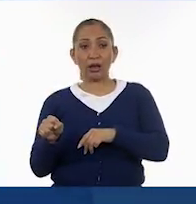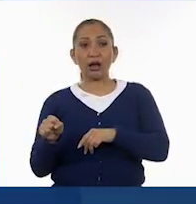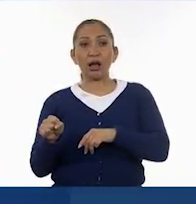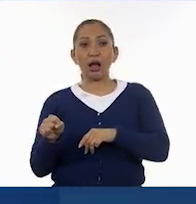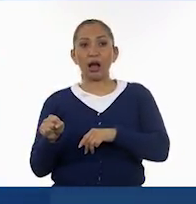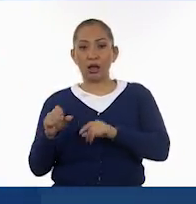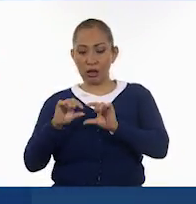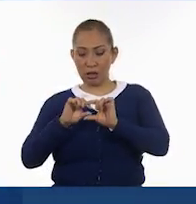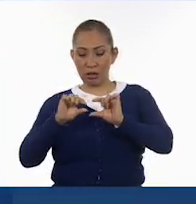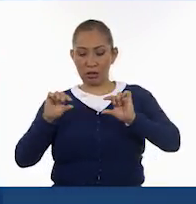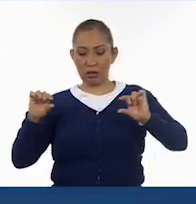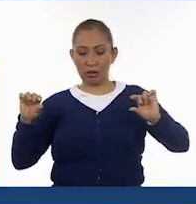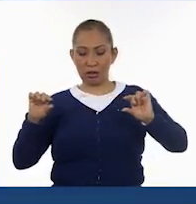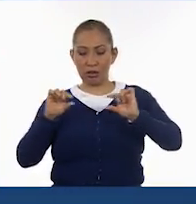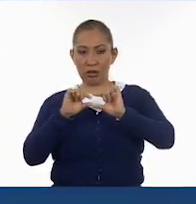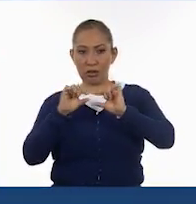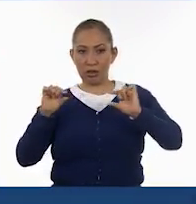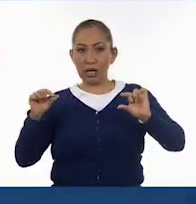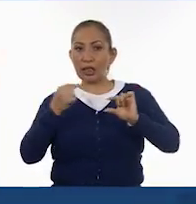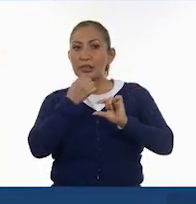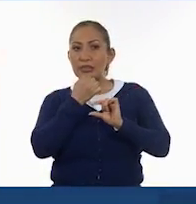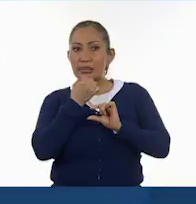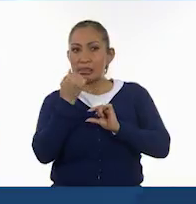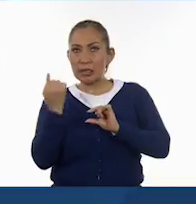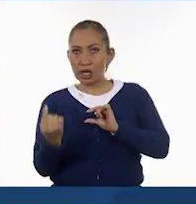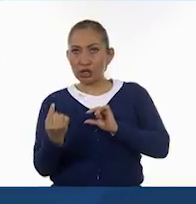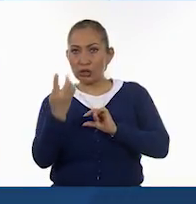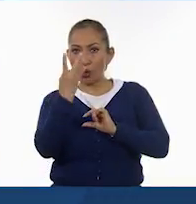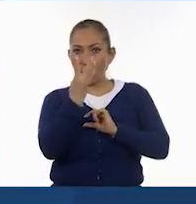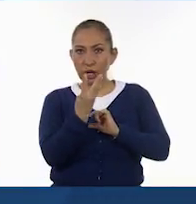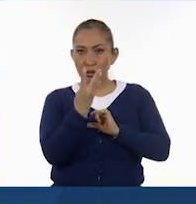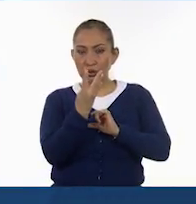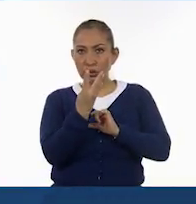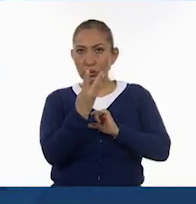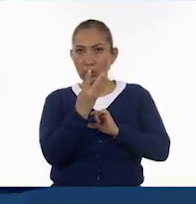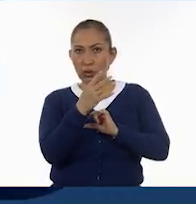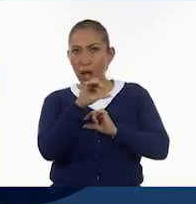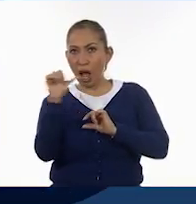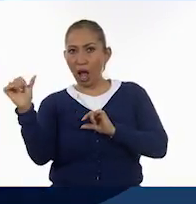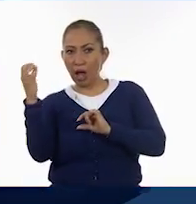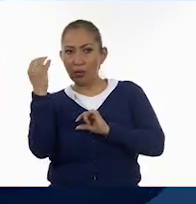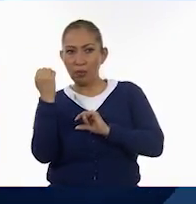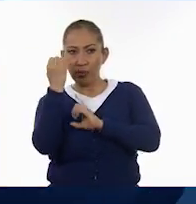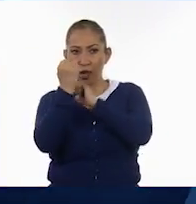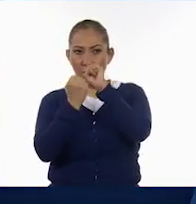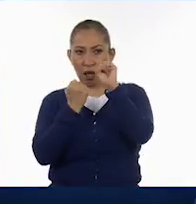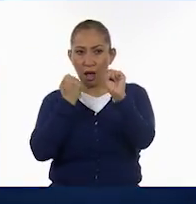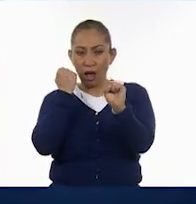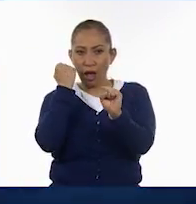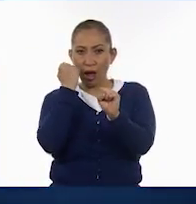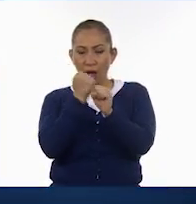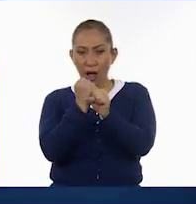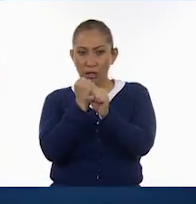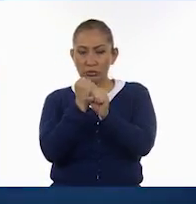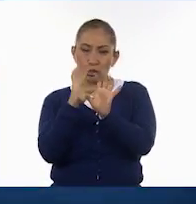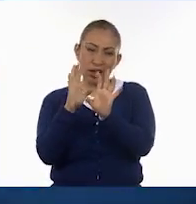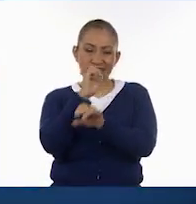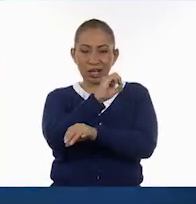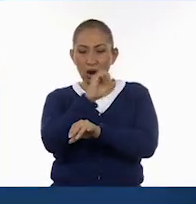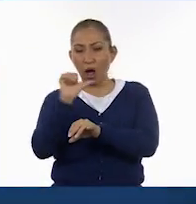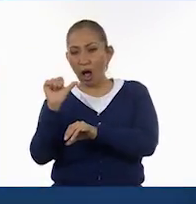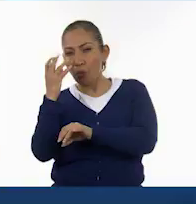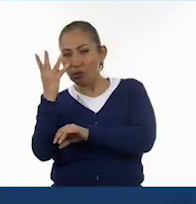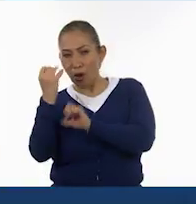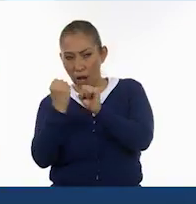la base, que son los niños entre 4 y 9 años, o bueno, entre 0 y